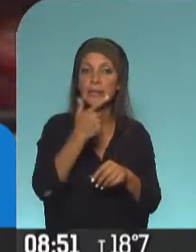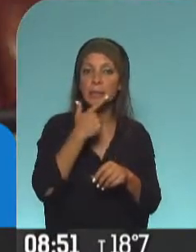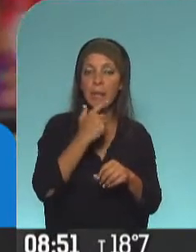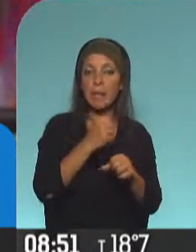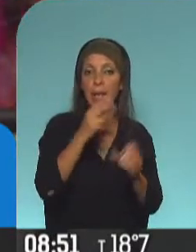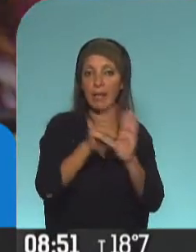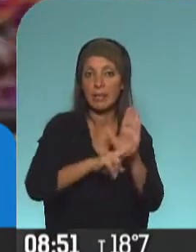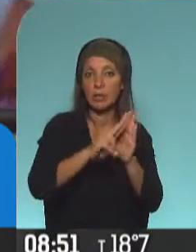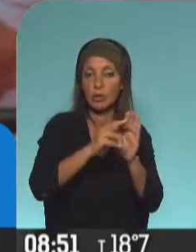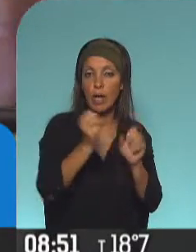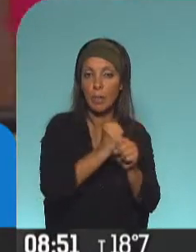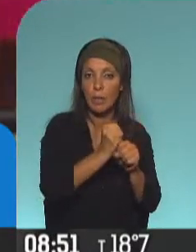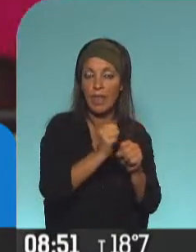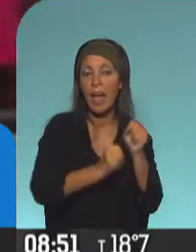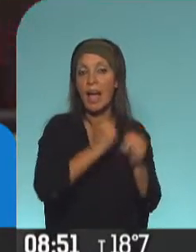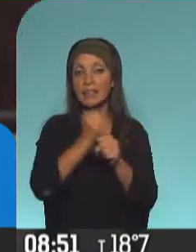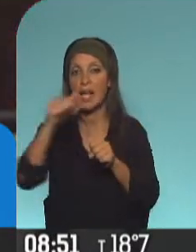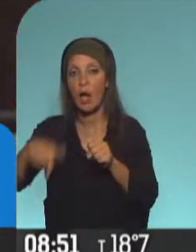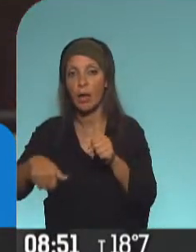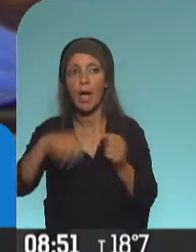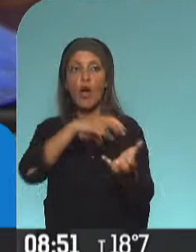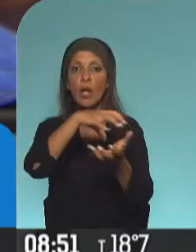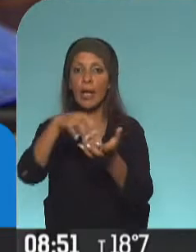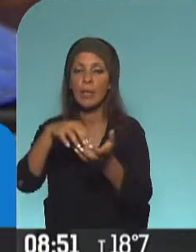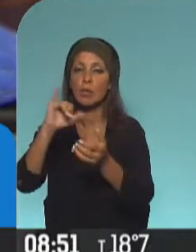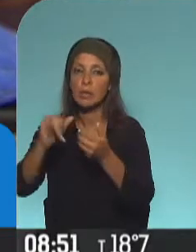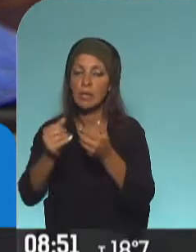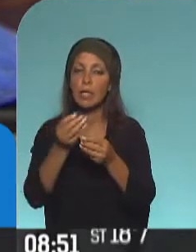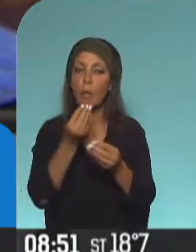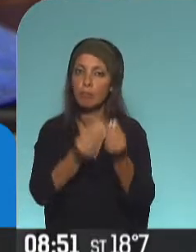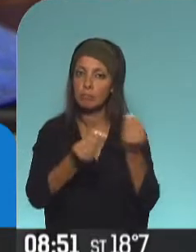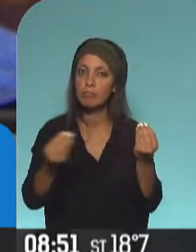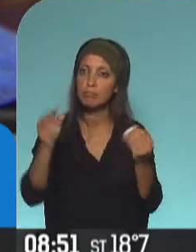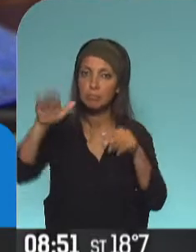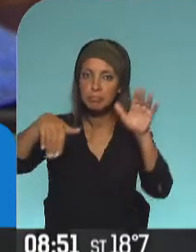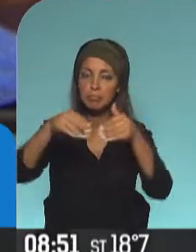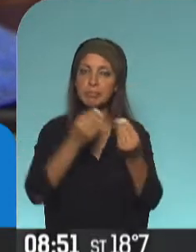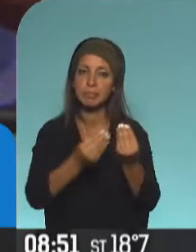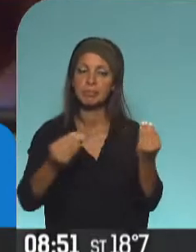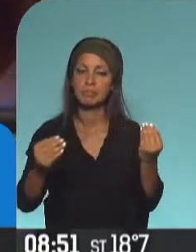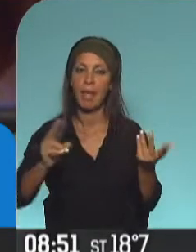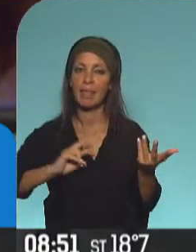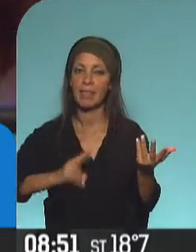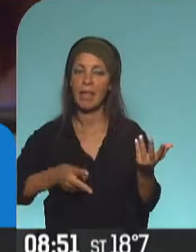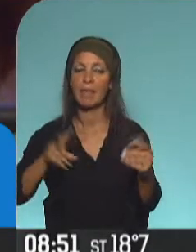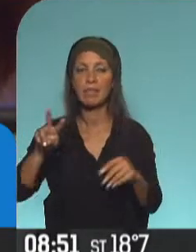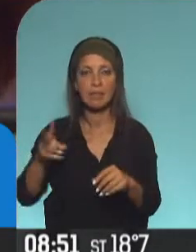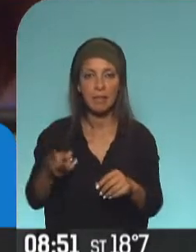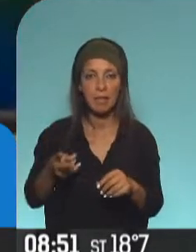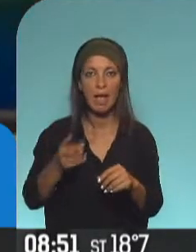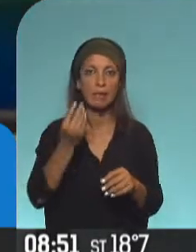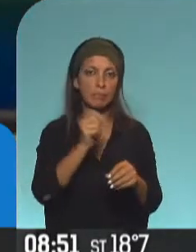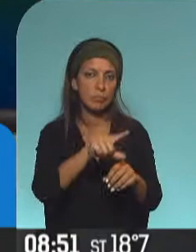ahora, muchísimos organismos públicos sí fueron incorporando población travesti y trans en sus propias plantas, lo